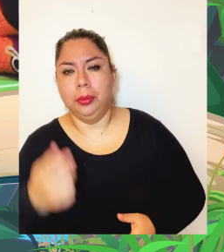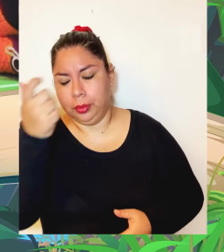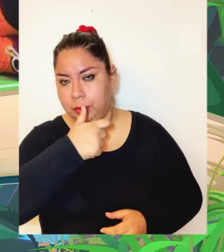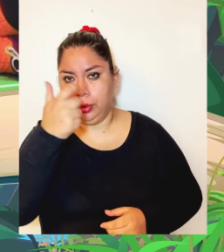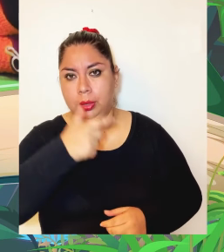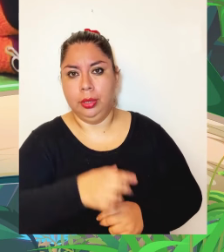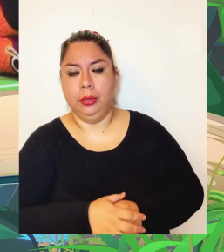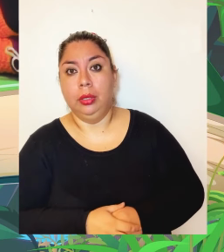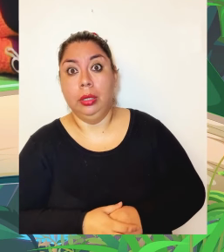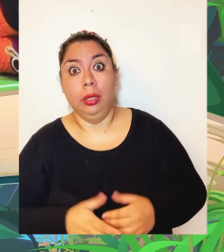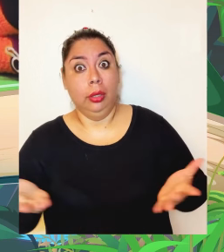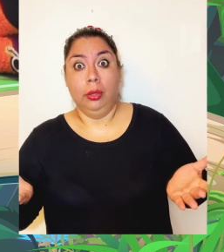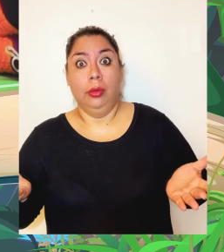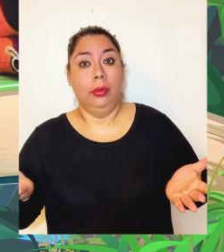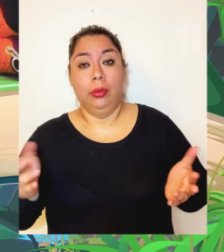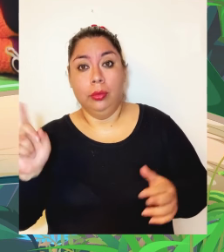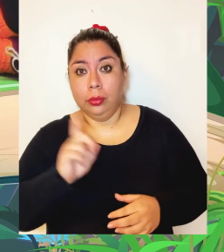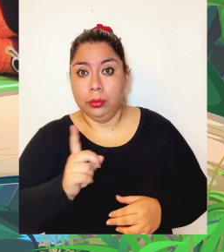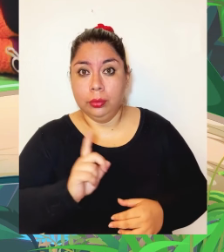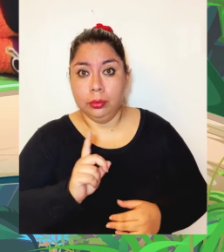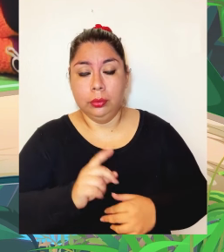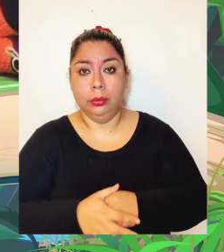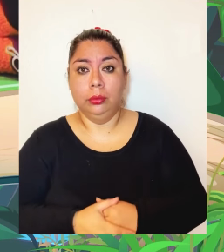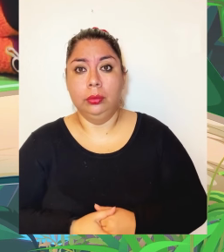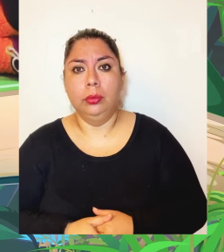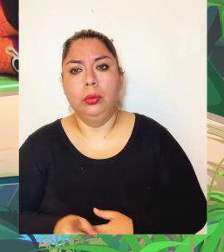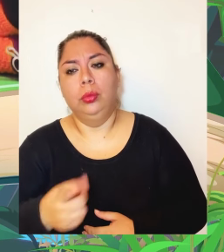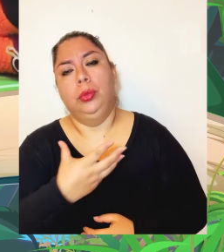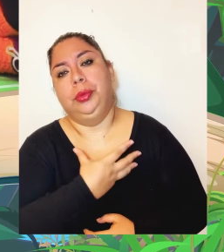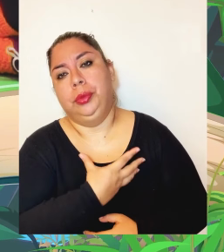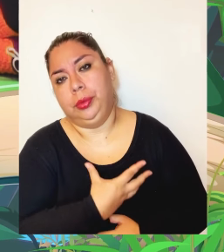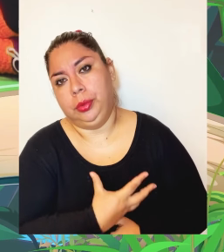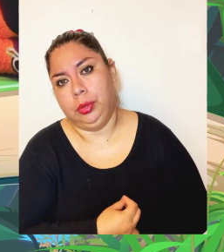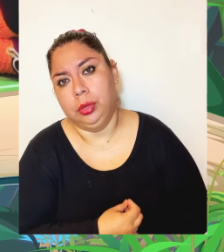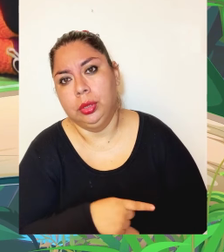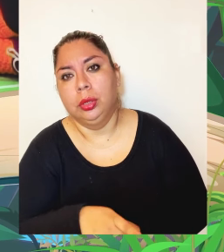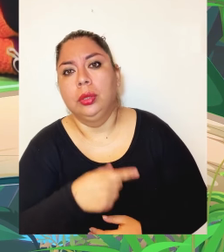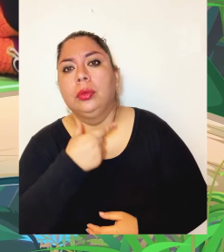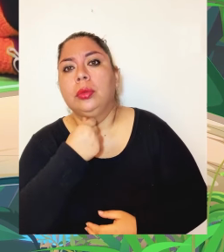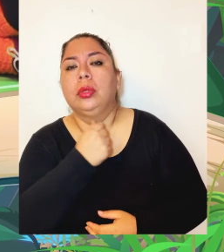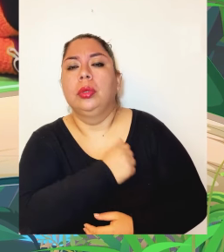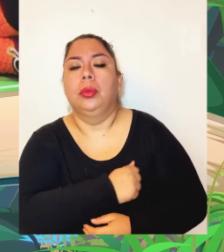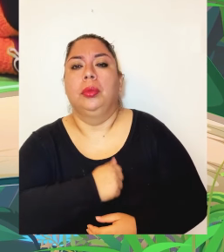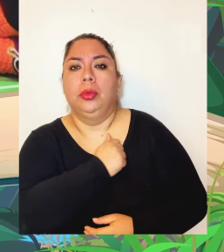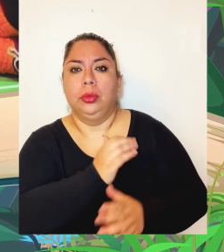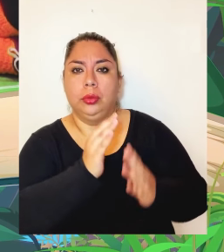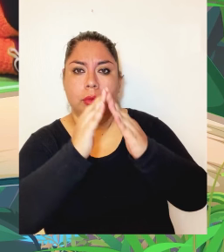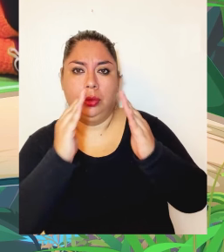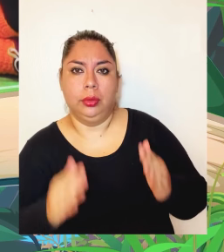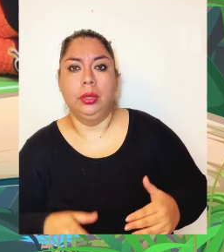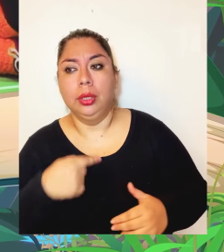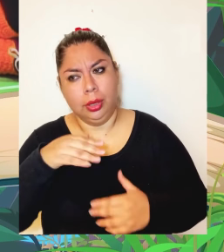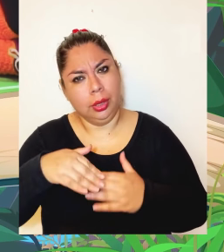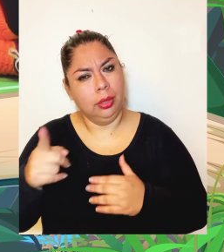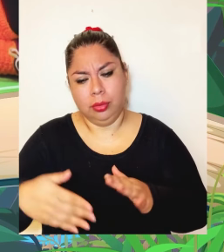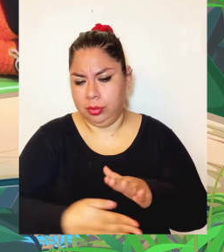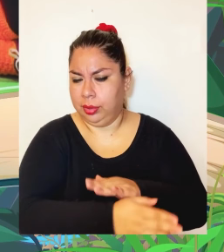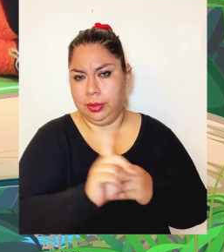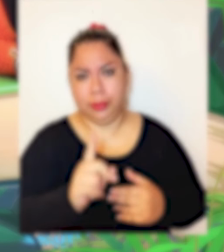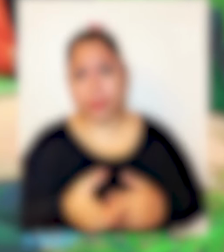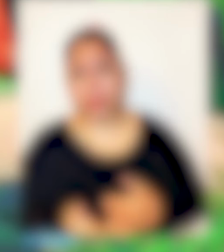Hospan. Ay, mana, Rumi. Mara, wasipi manacha alinchu, chaireiku